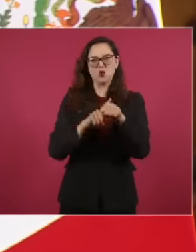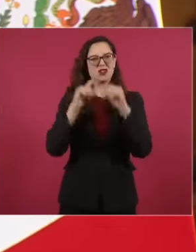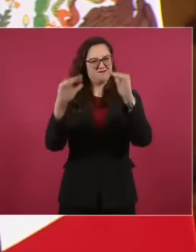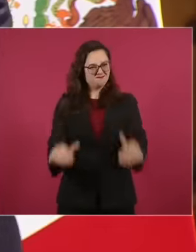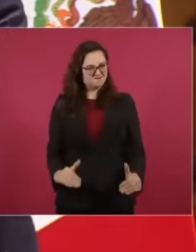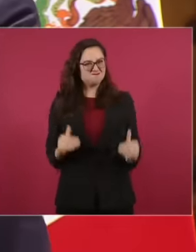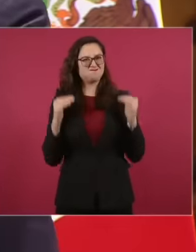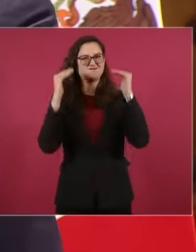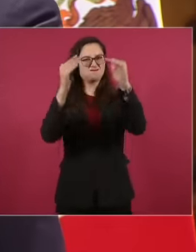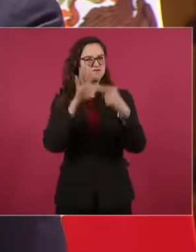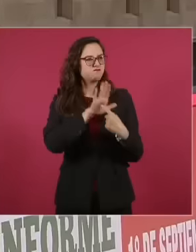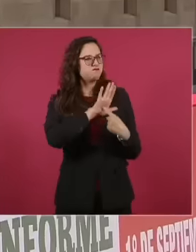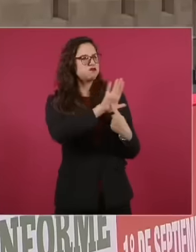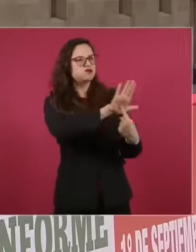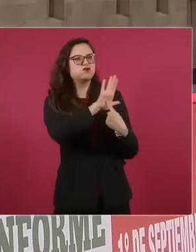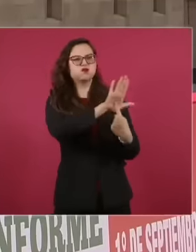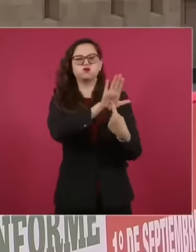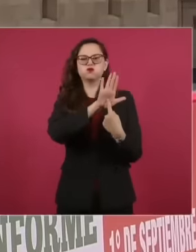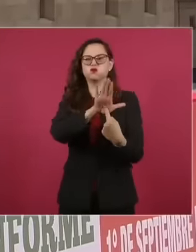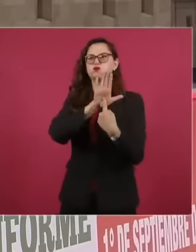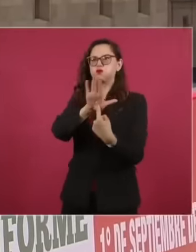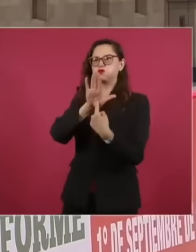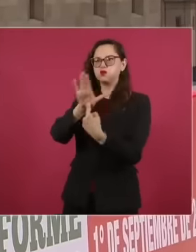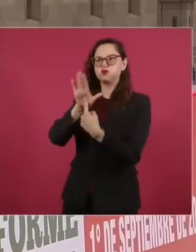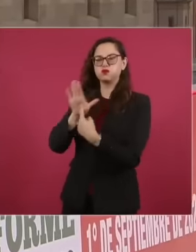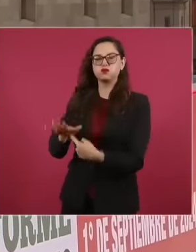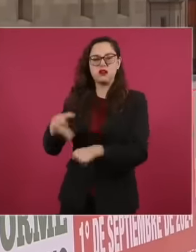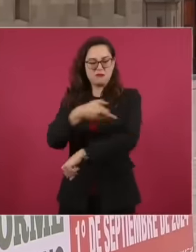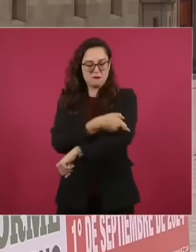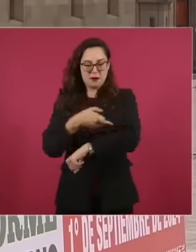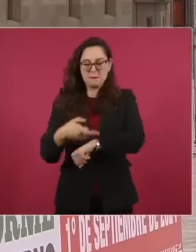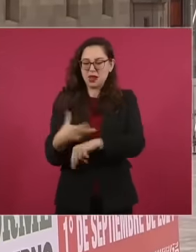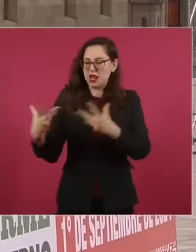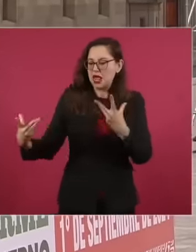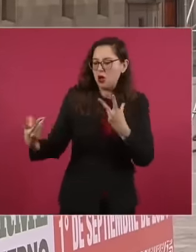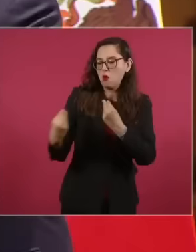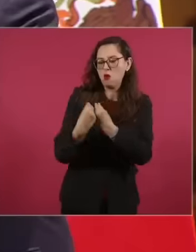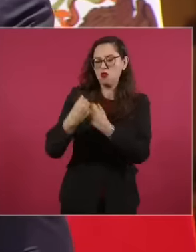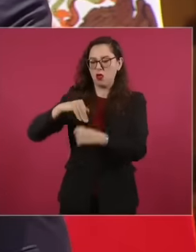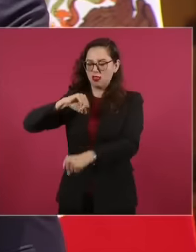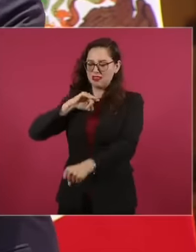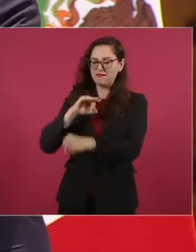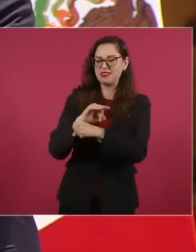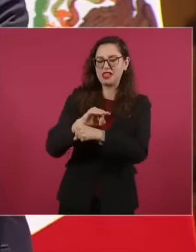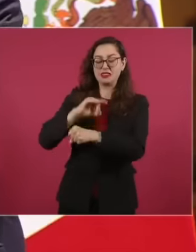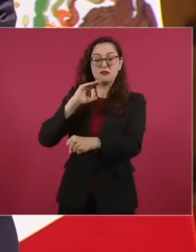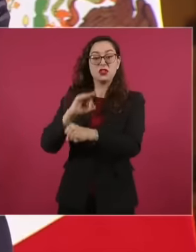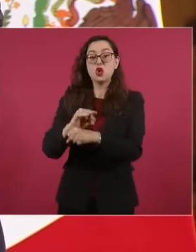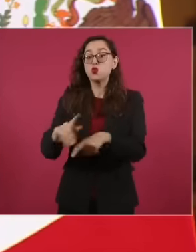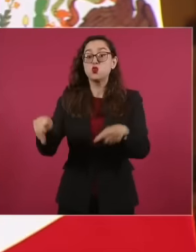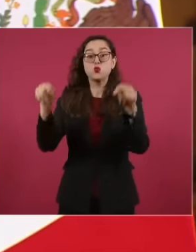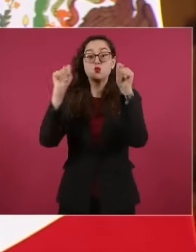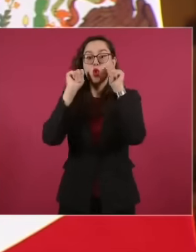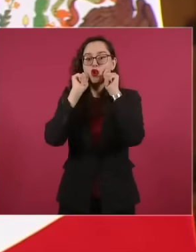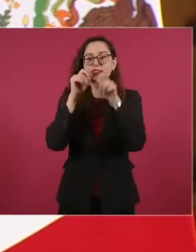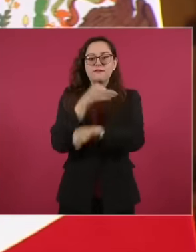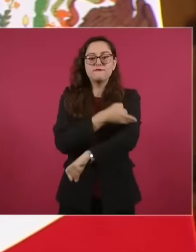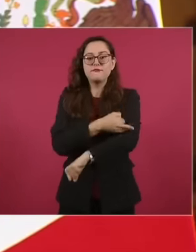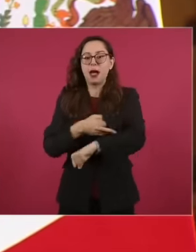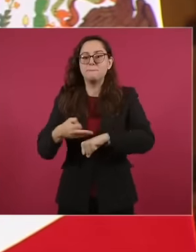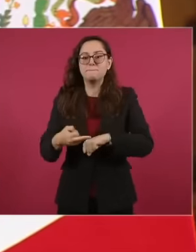Seguiremos defendiendo la integración familiar en todas sus expresiones, la familia